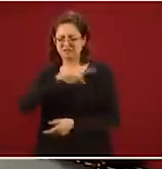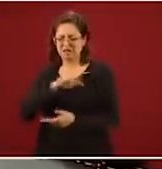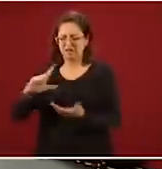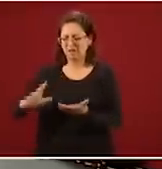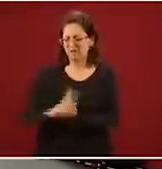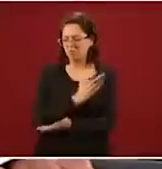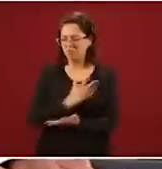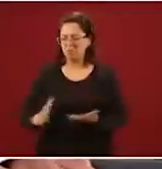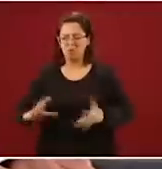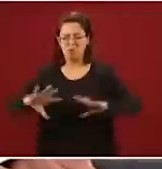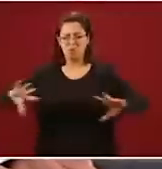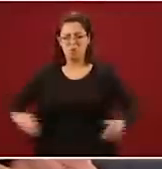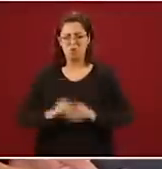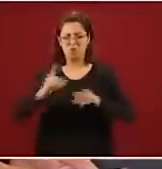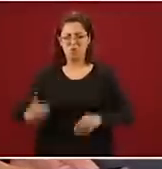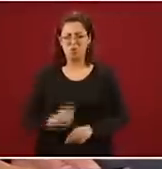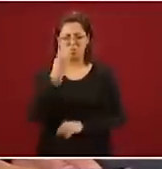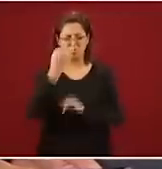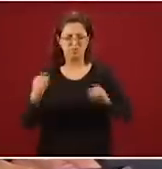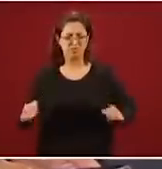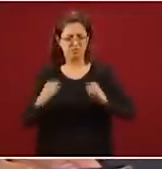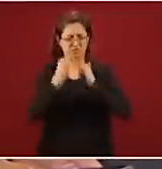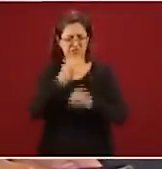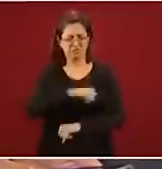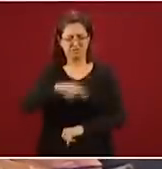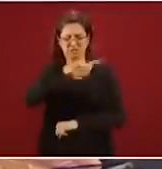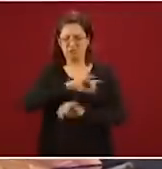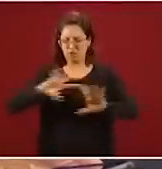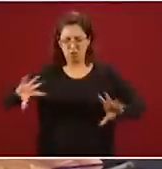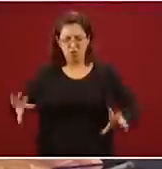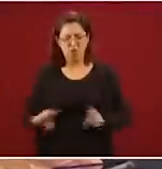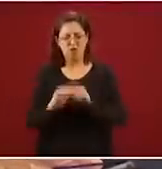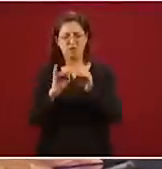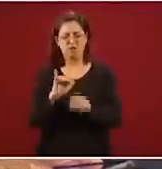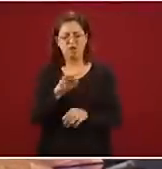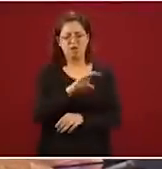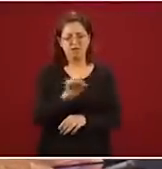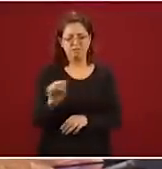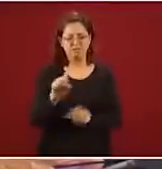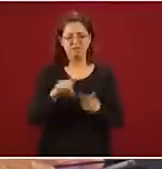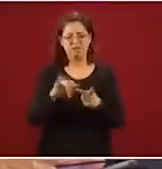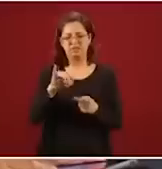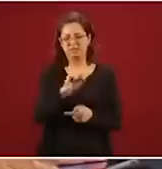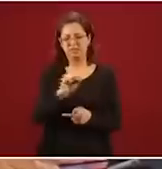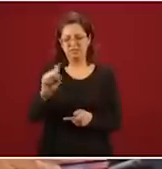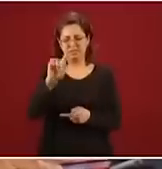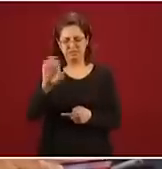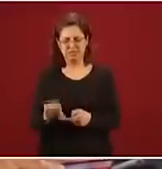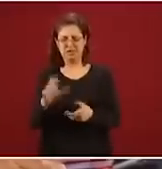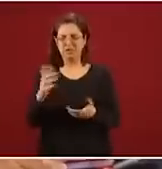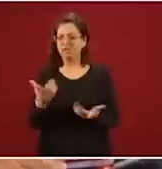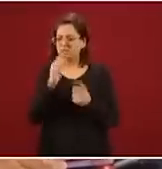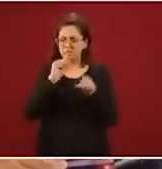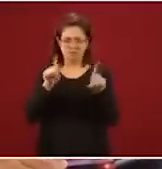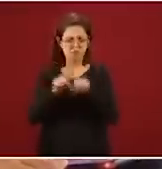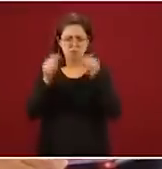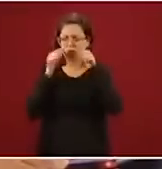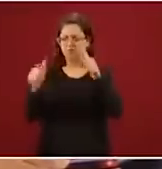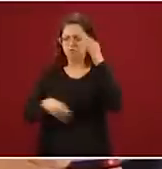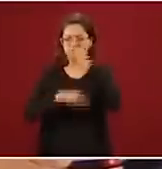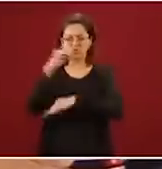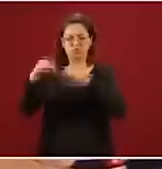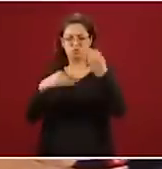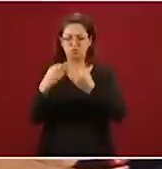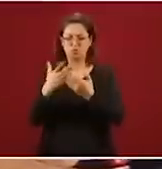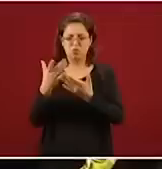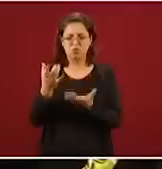un instituto de salud incluyendo toda la infraestructura de todos los hospitales del ISSSTE y del IMSS y que el ISSSTE y el IMSS se dediquen sencillamente a pensiones y a